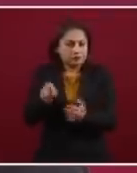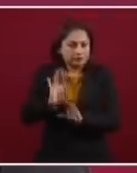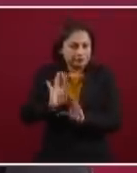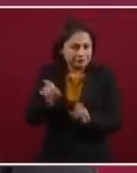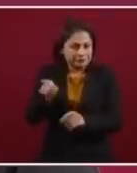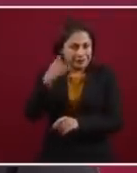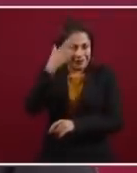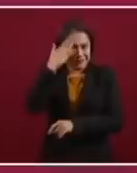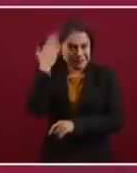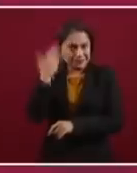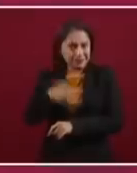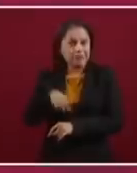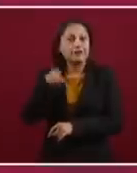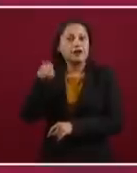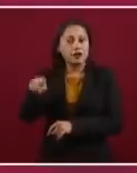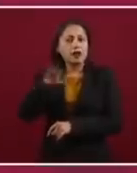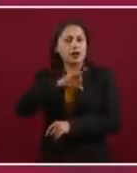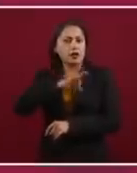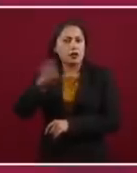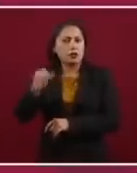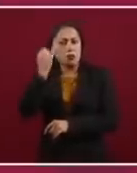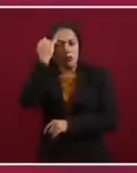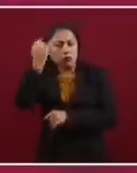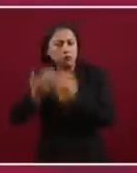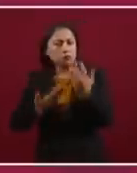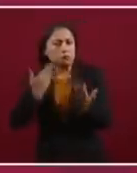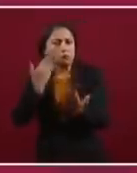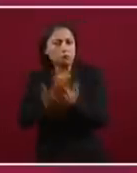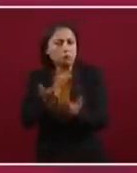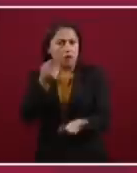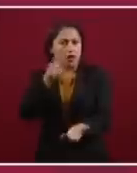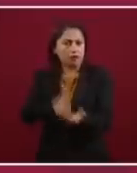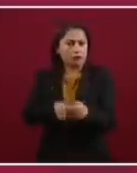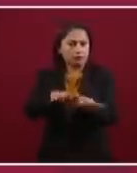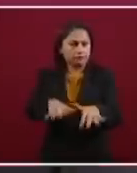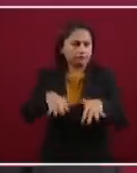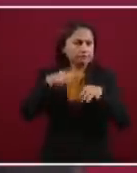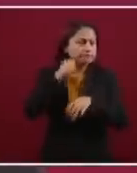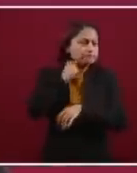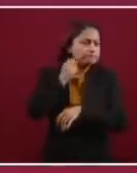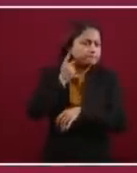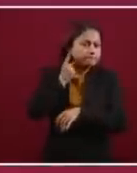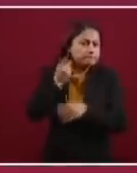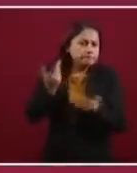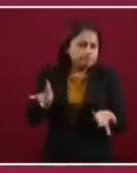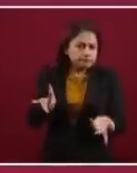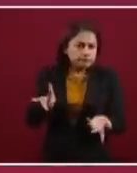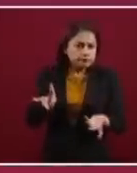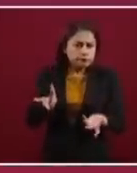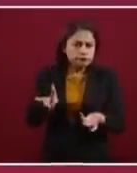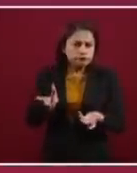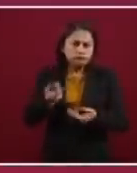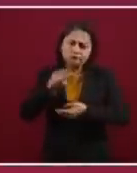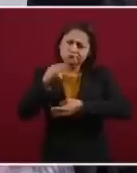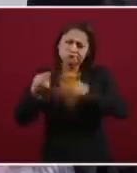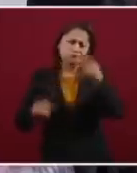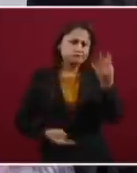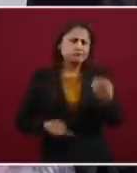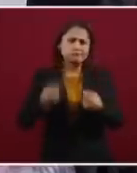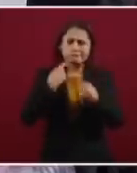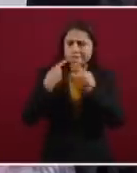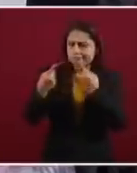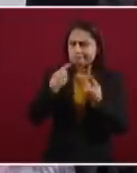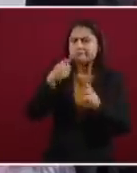este proponer una iniciativa en fin se puede con el diálogo buscar un acuerdo